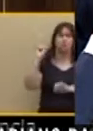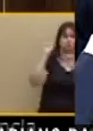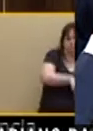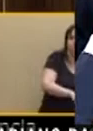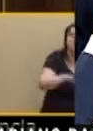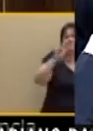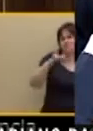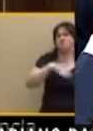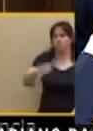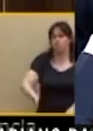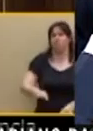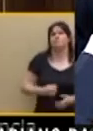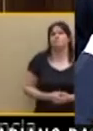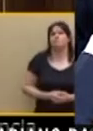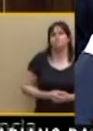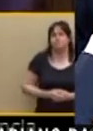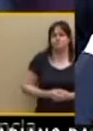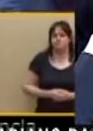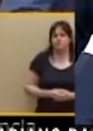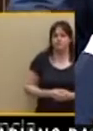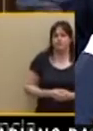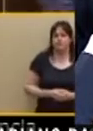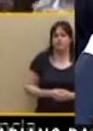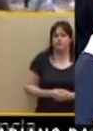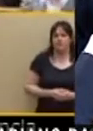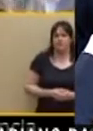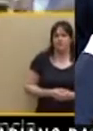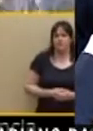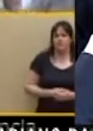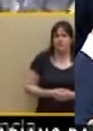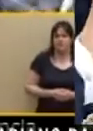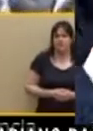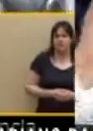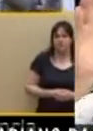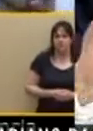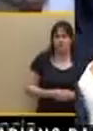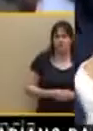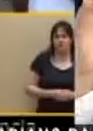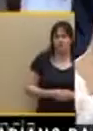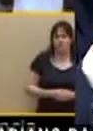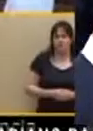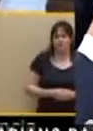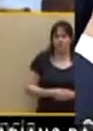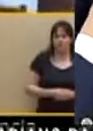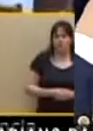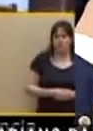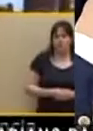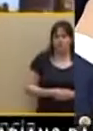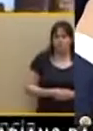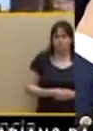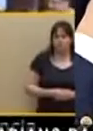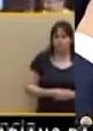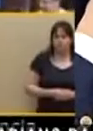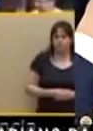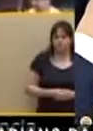fuera zona días sin un partido socialista a dereita lleguéis a esquerda el que tenía no más unidos fondos porque puede ganar